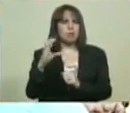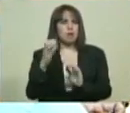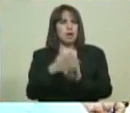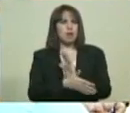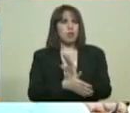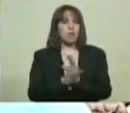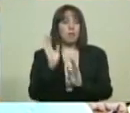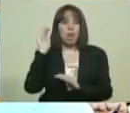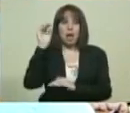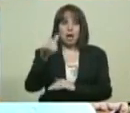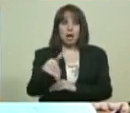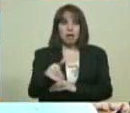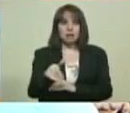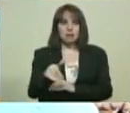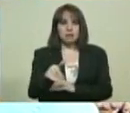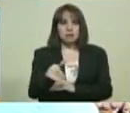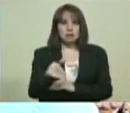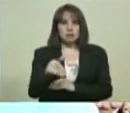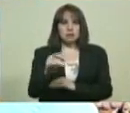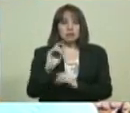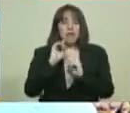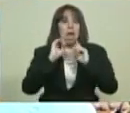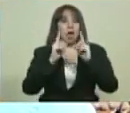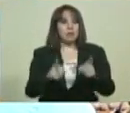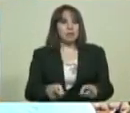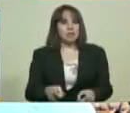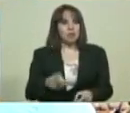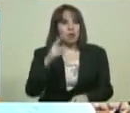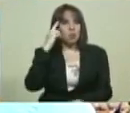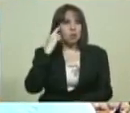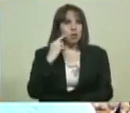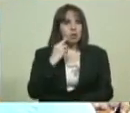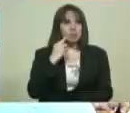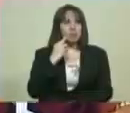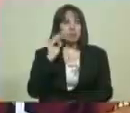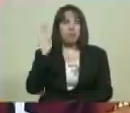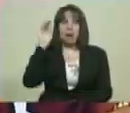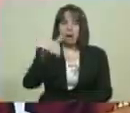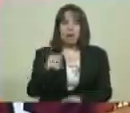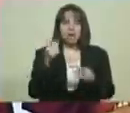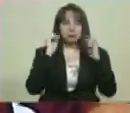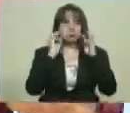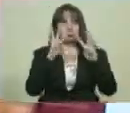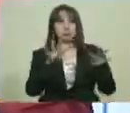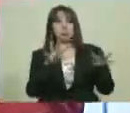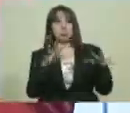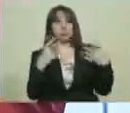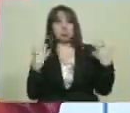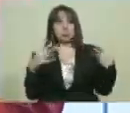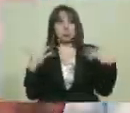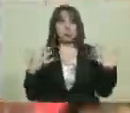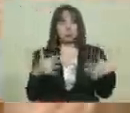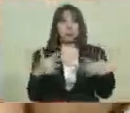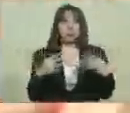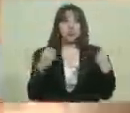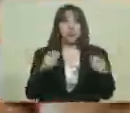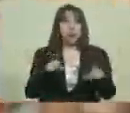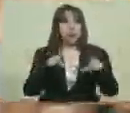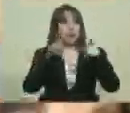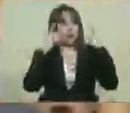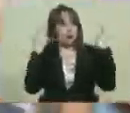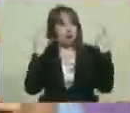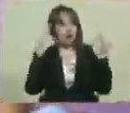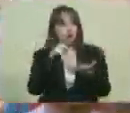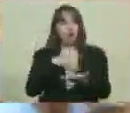Maracay y el acto de la Avenida Bolívar en Maracay, impresionante. Recuerdo el acto allá en La Guaira, en la